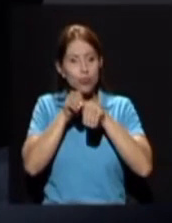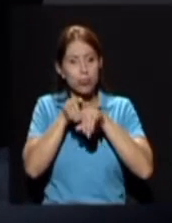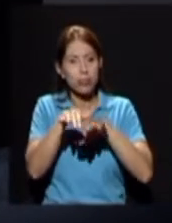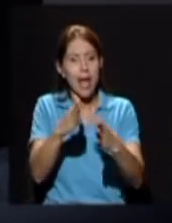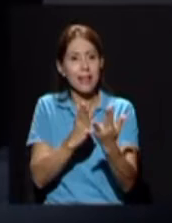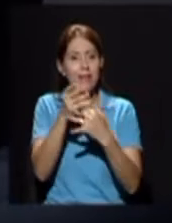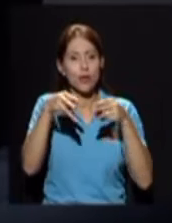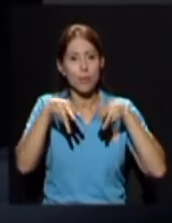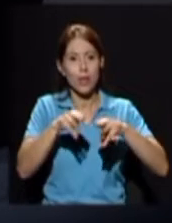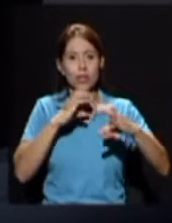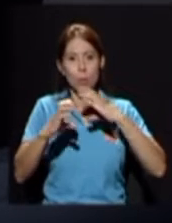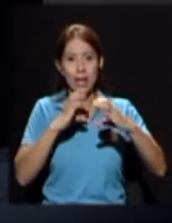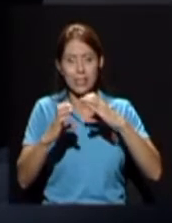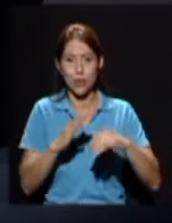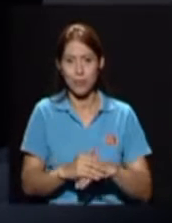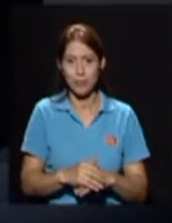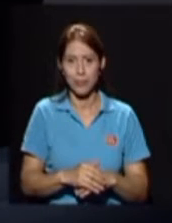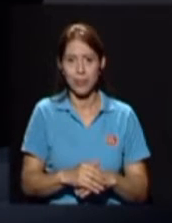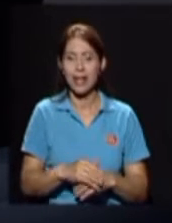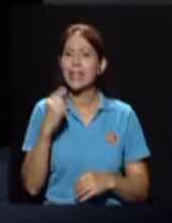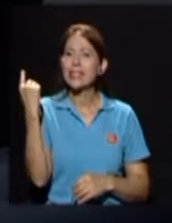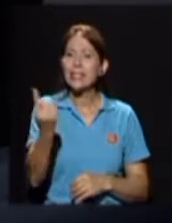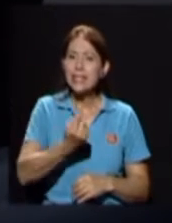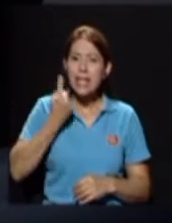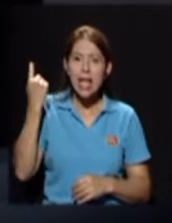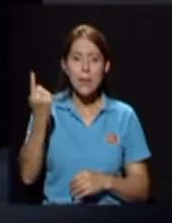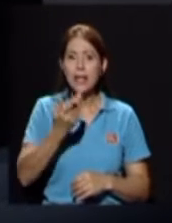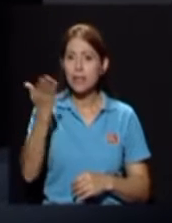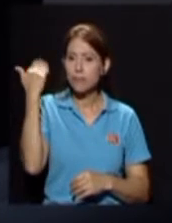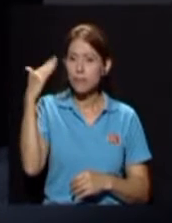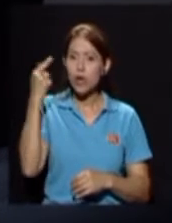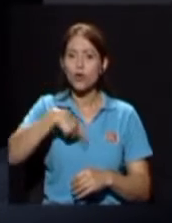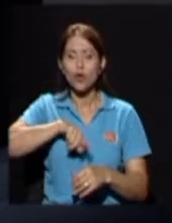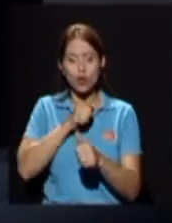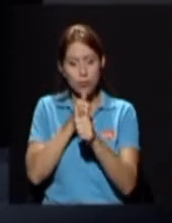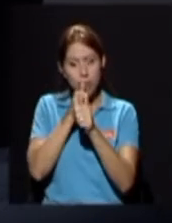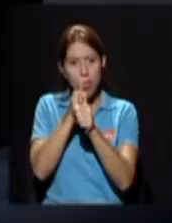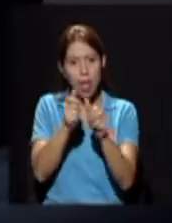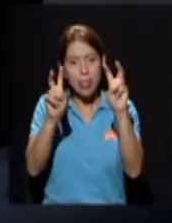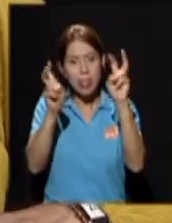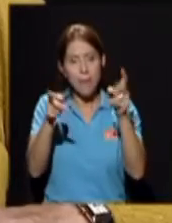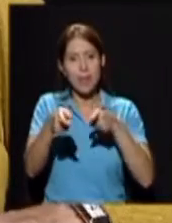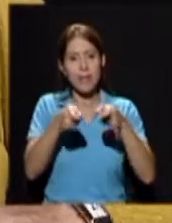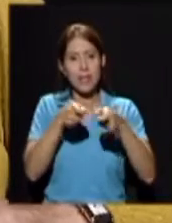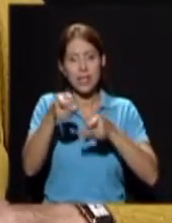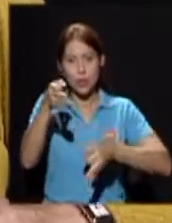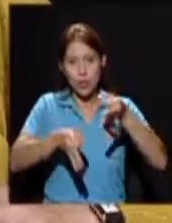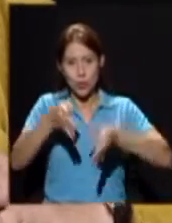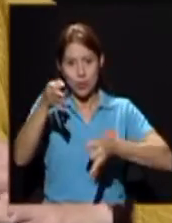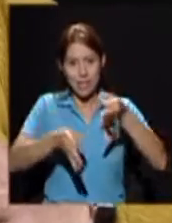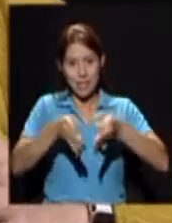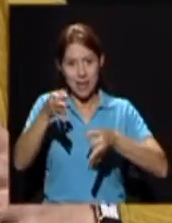poco conocida. Siempre le habíamos dado seguimiento al tema de administración de justicia en cada informe Estado de la